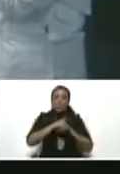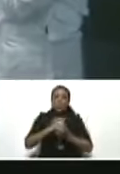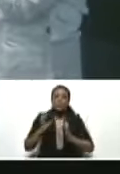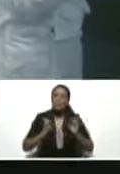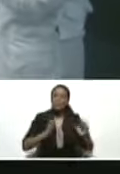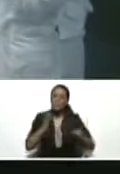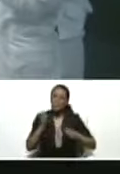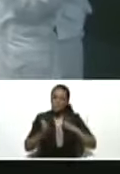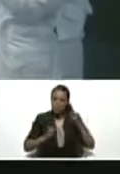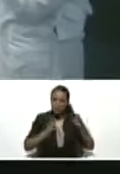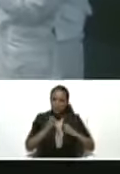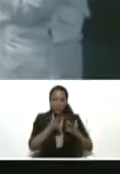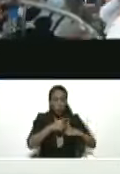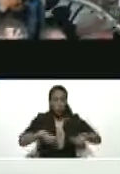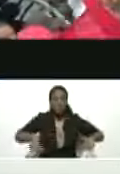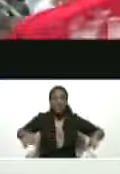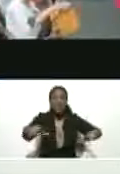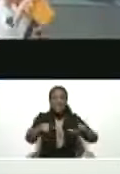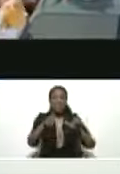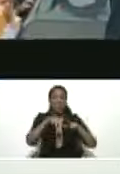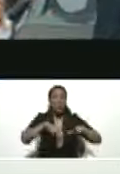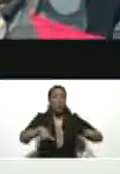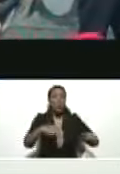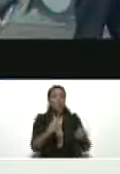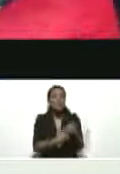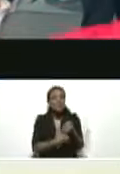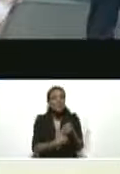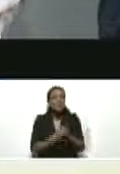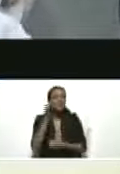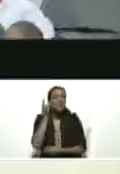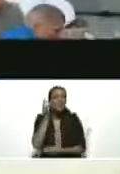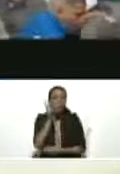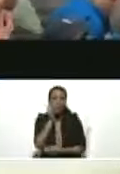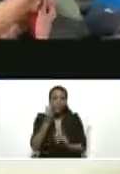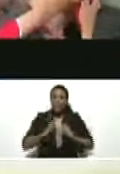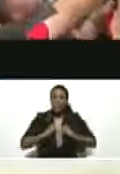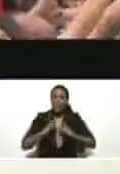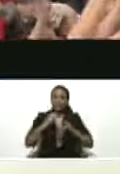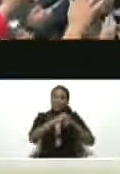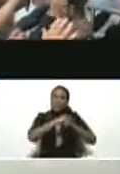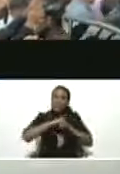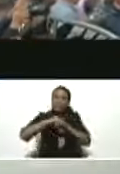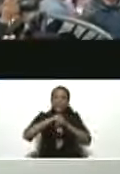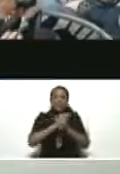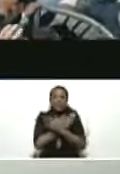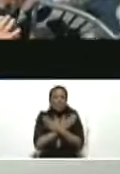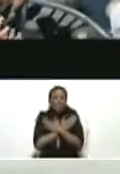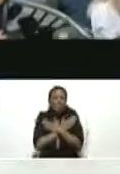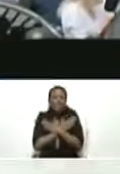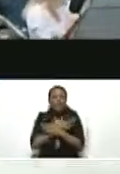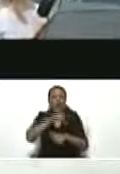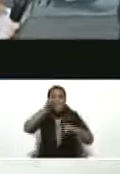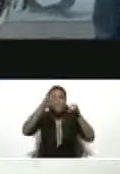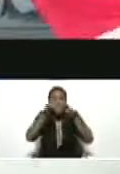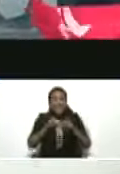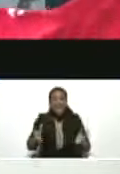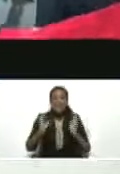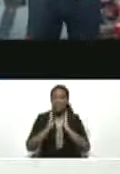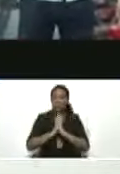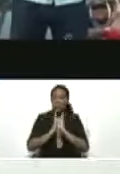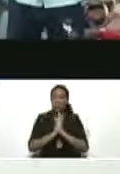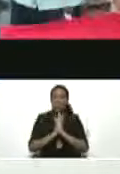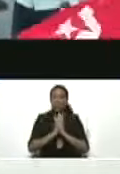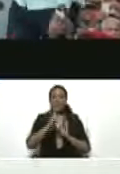emocionado de estar con ustedes hermanos y hermanas de Trujillo tierra de sabios de santos de